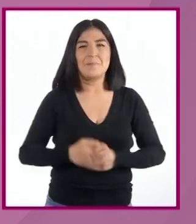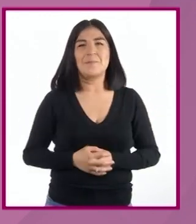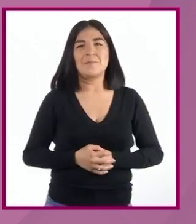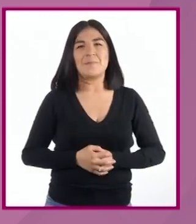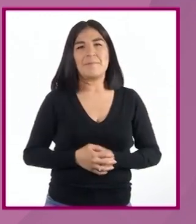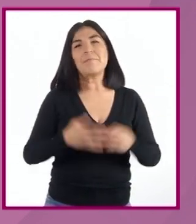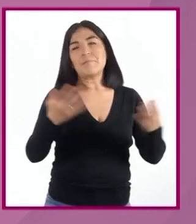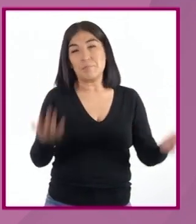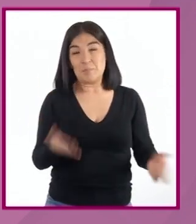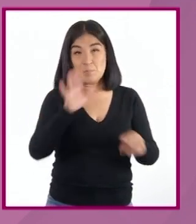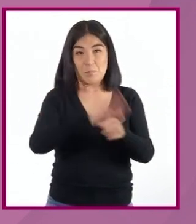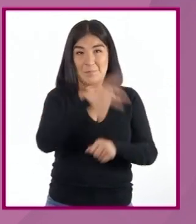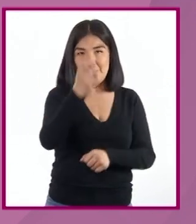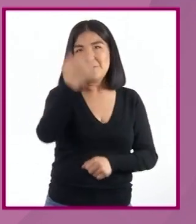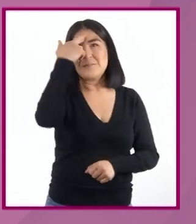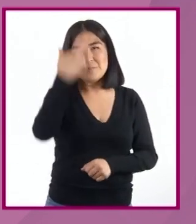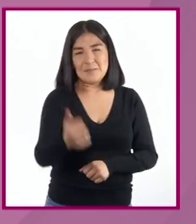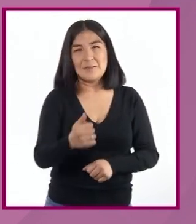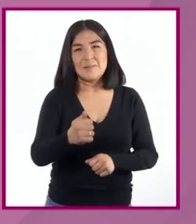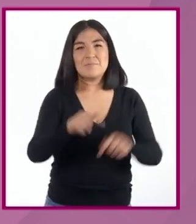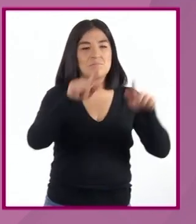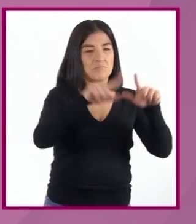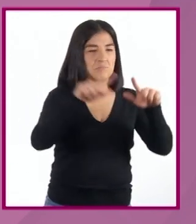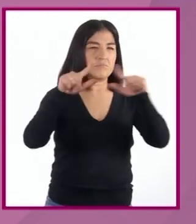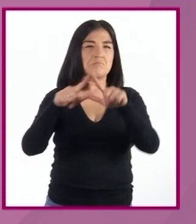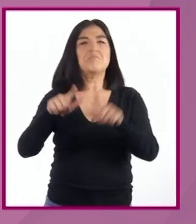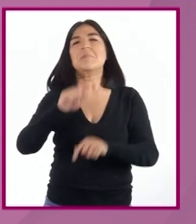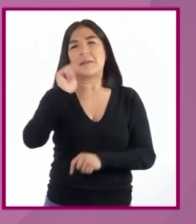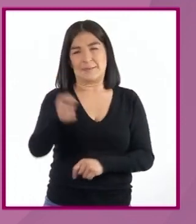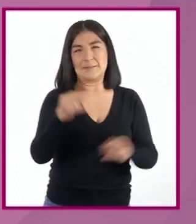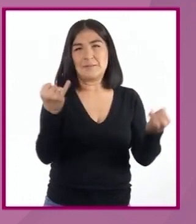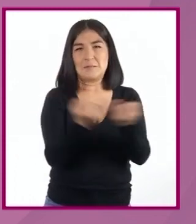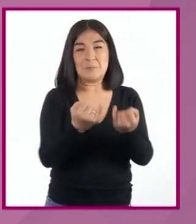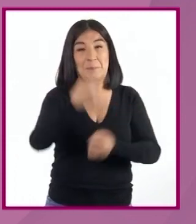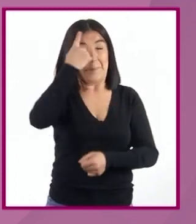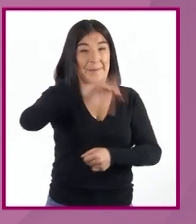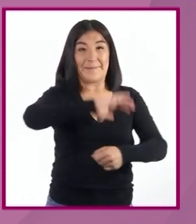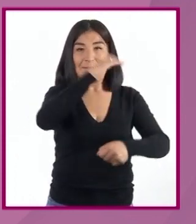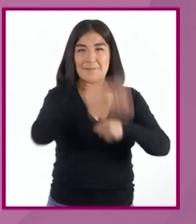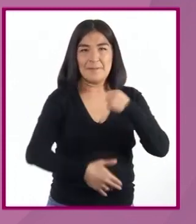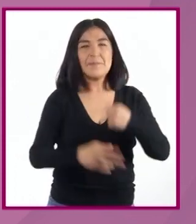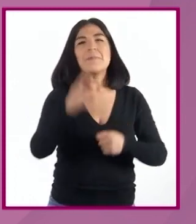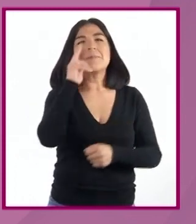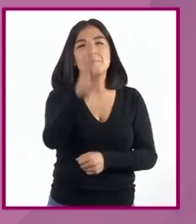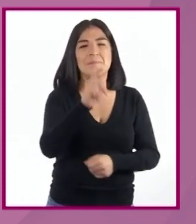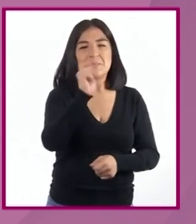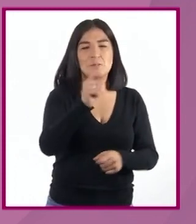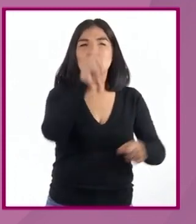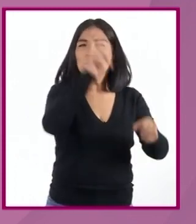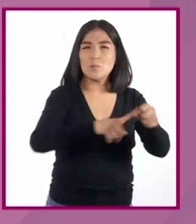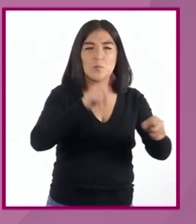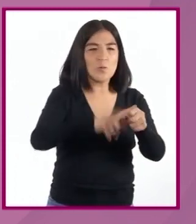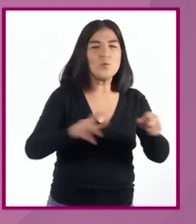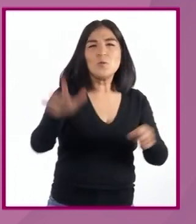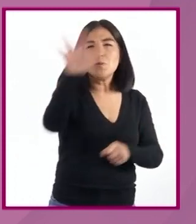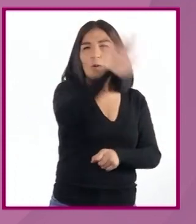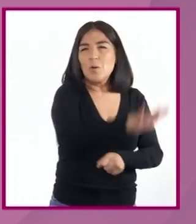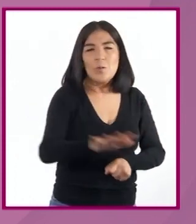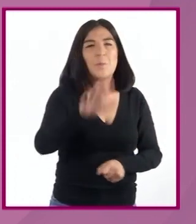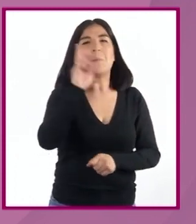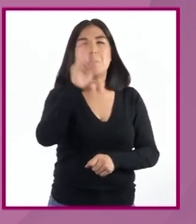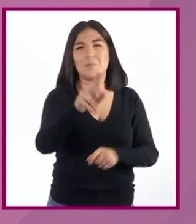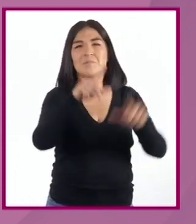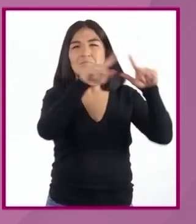Por consecuencia, los triángulos son congruentes. Para terminar, demos color a todos los cristales para saber cómo